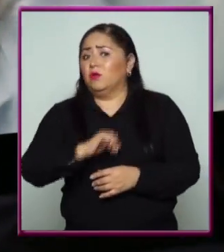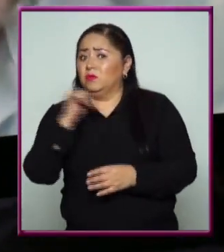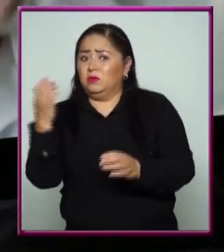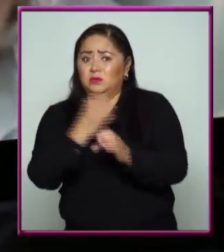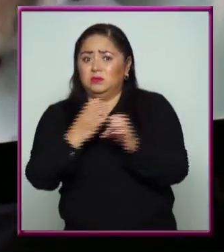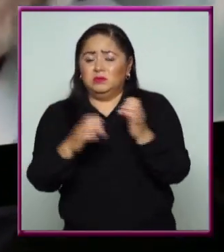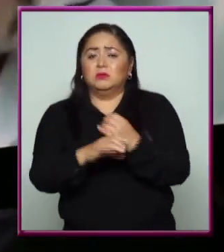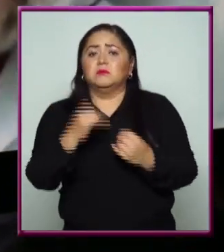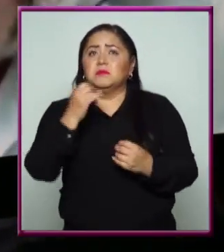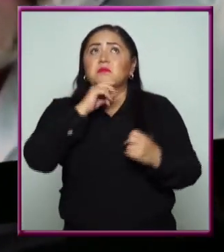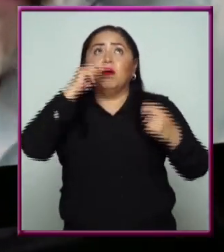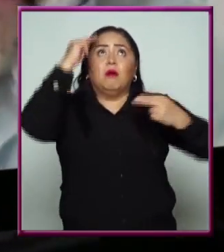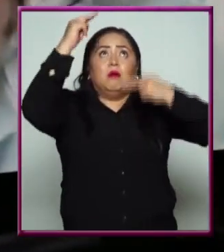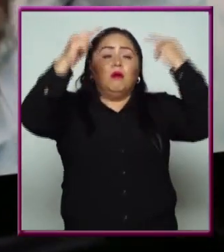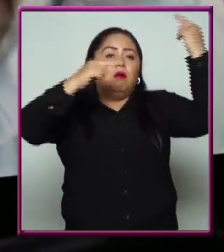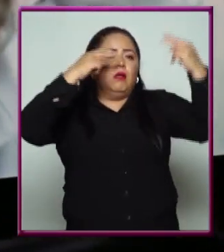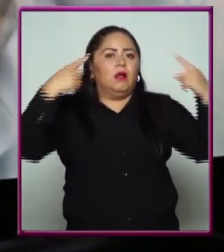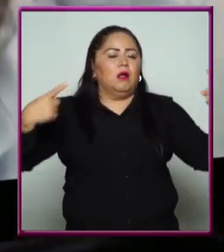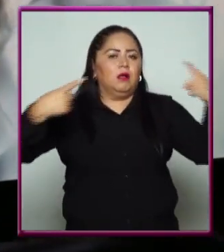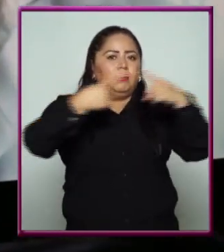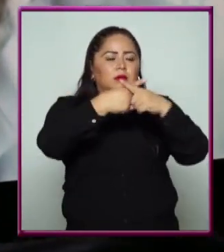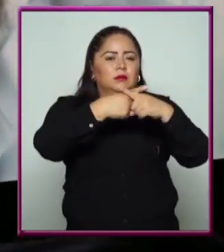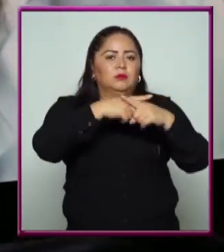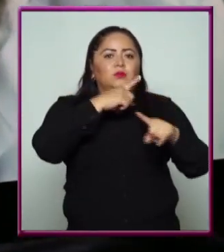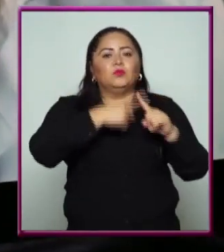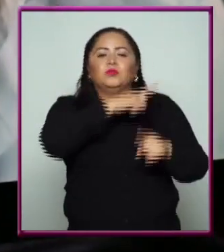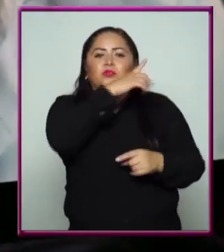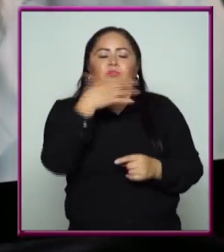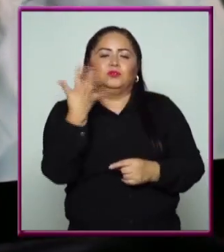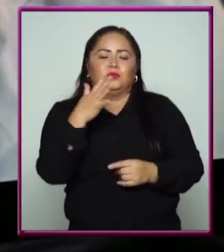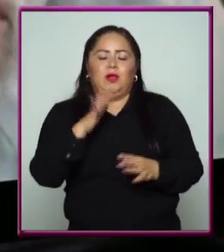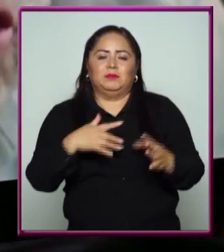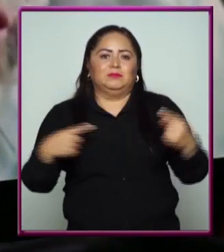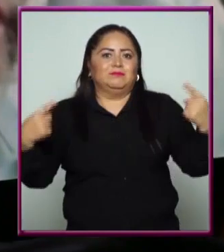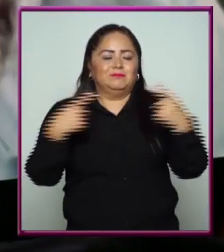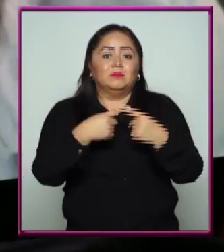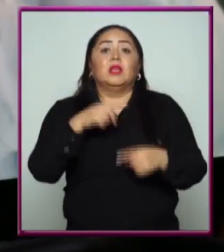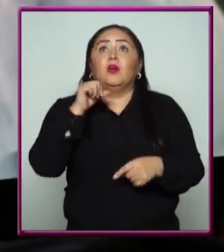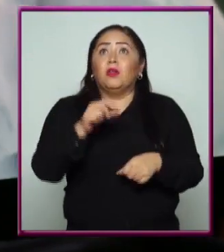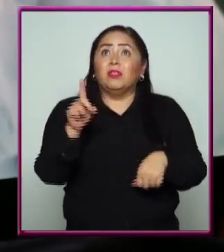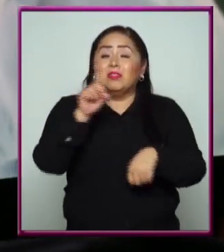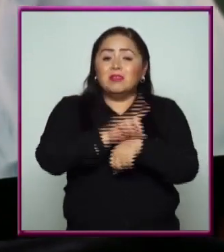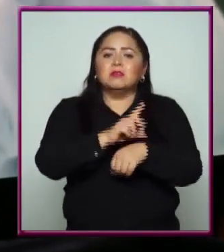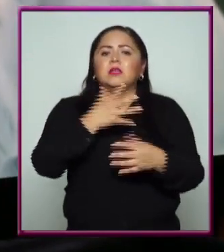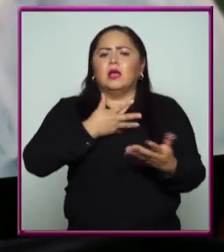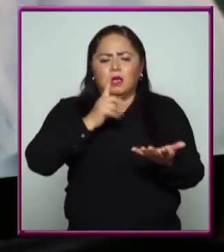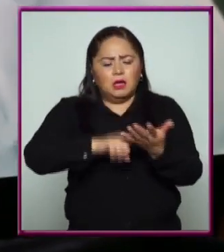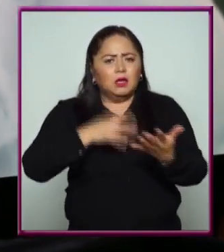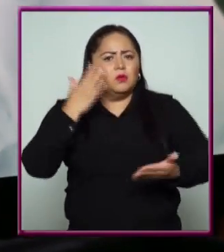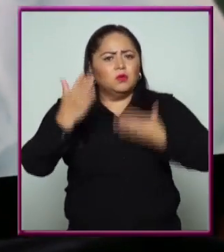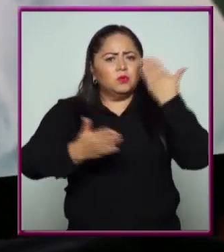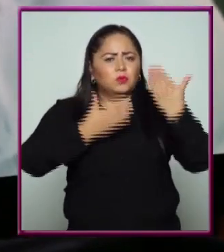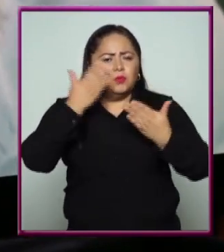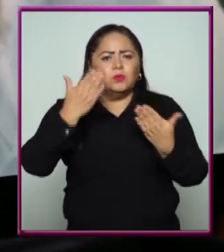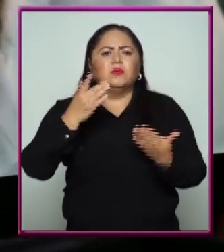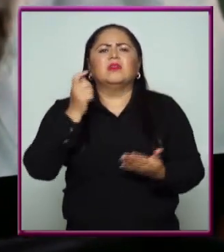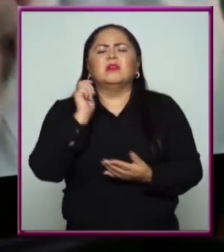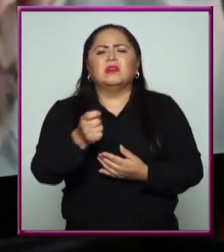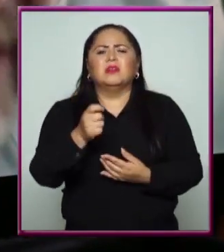cosas. El clima se altera por estas perturbaciones que hay en el Sol. Y hoy en día hay estudios incluso de